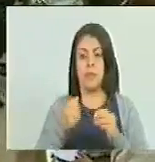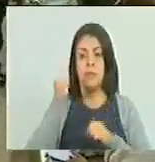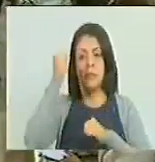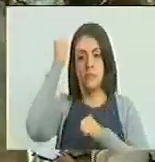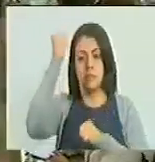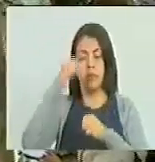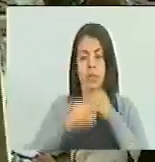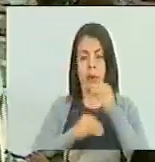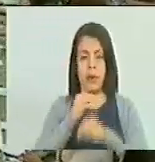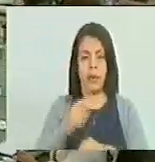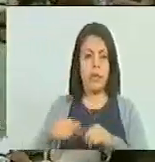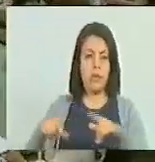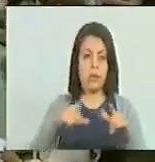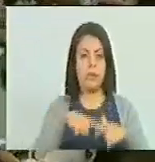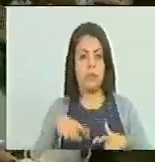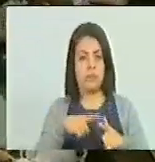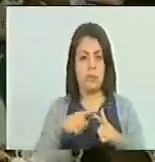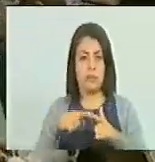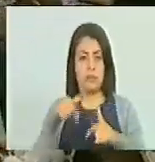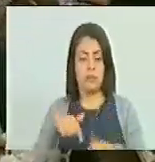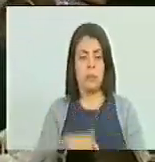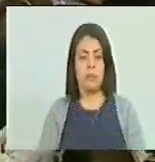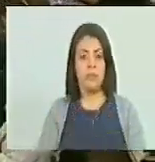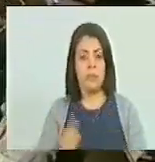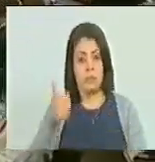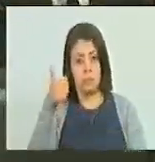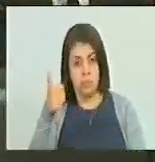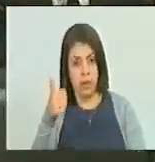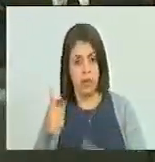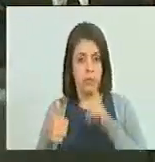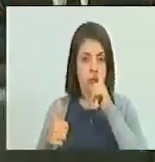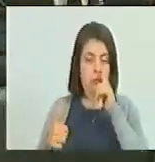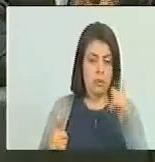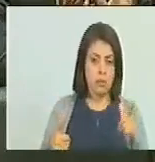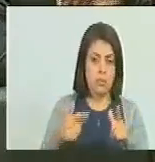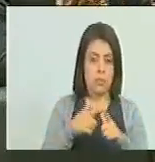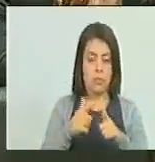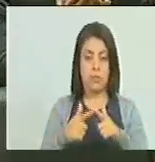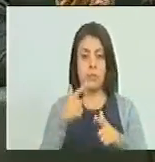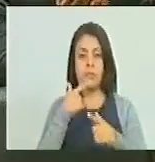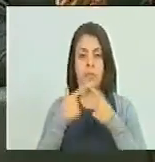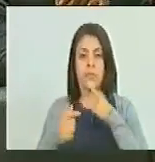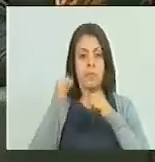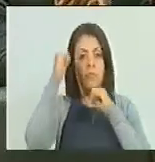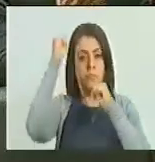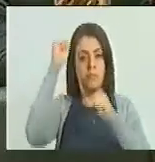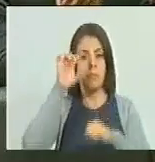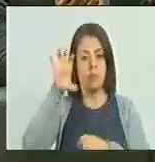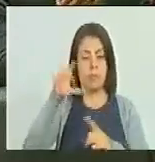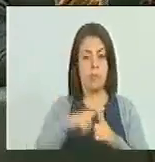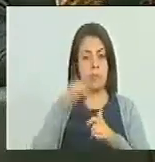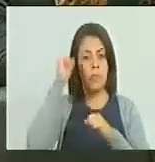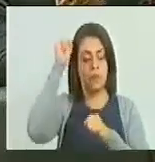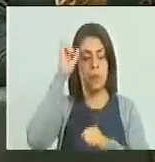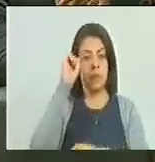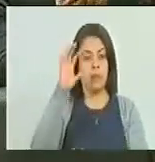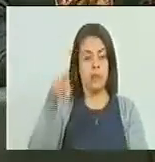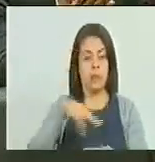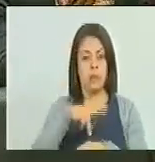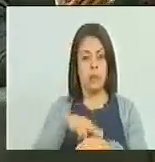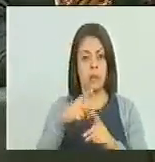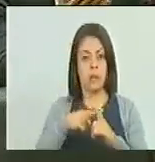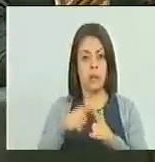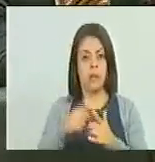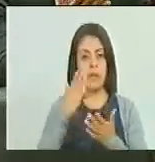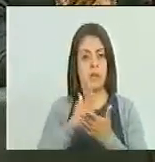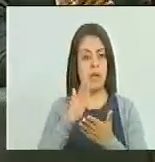victoria del bien sobre el mal. Y con esa fuerza le decimos, viva la patria, que viva nuestra Asamblea Nacional y